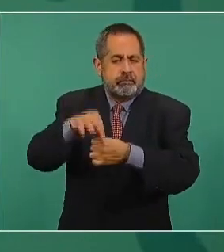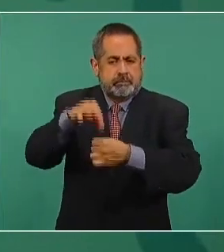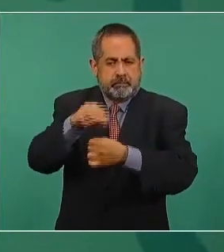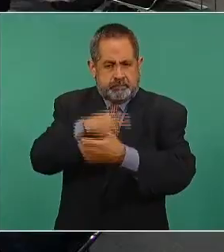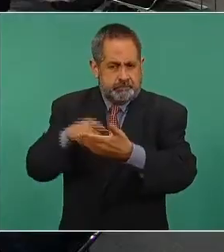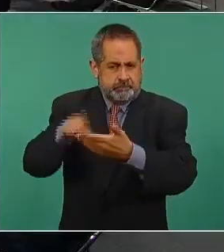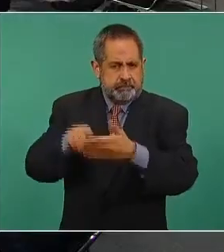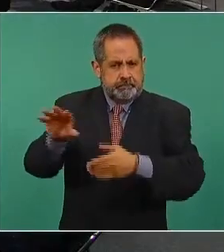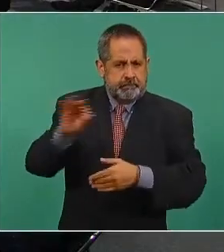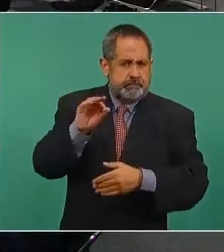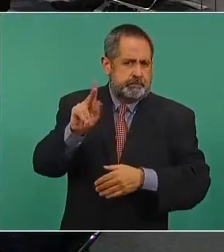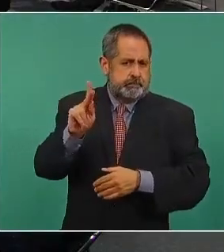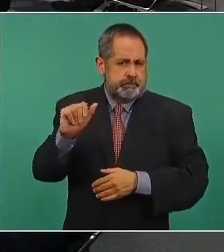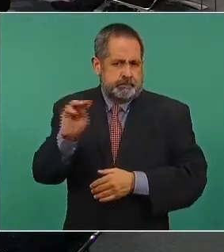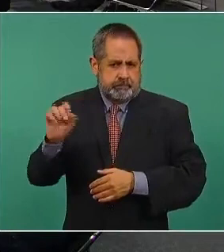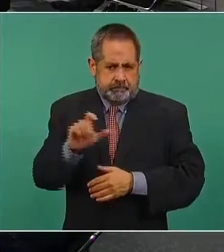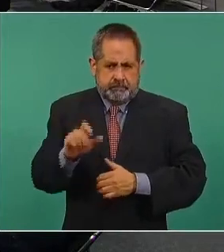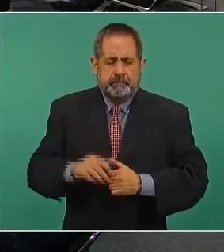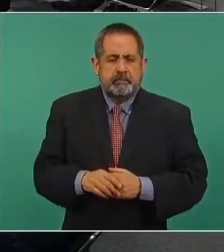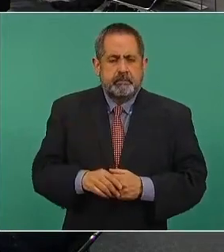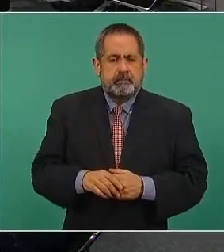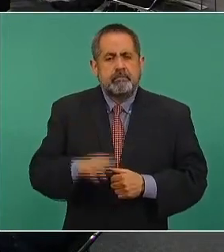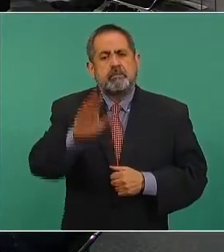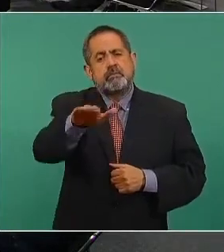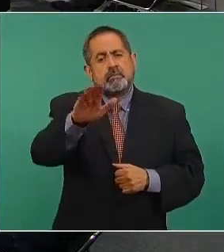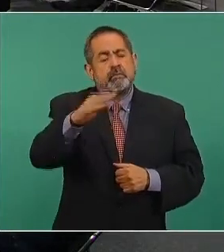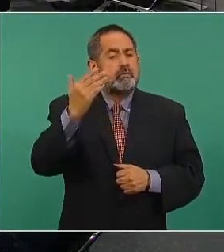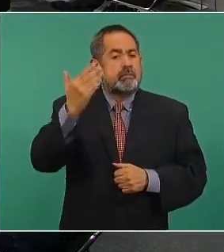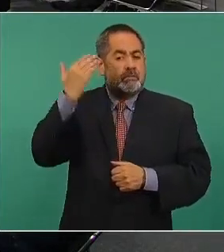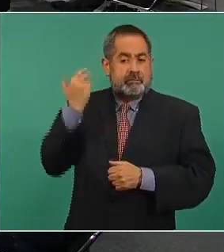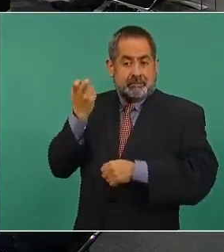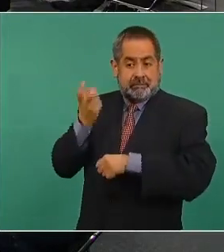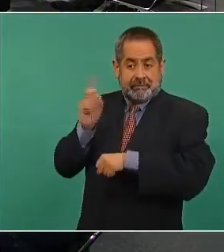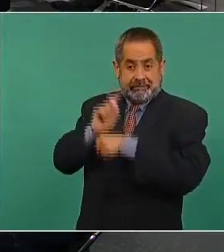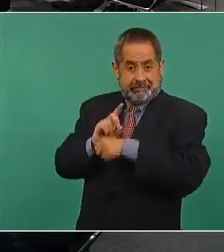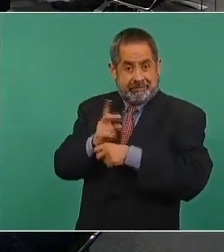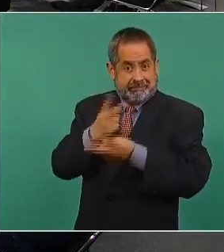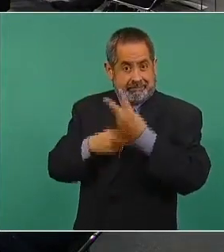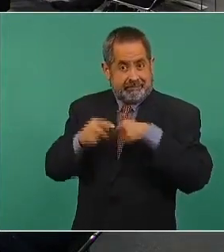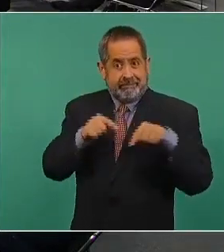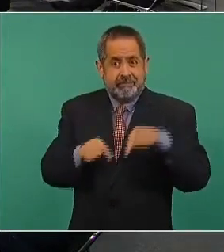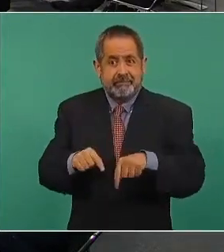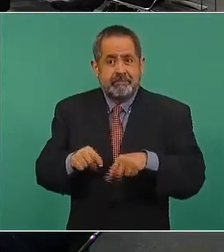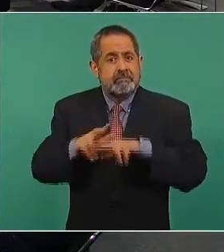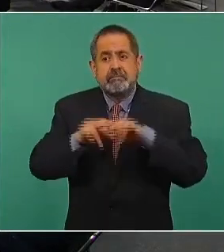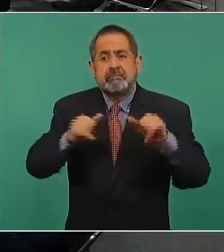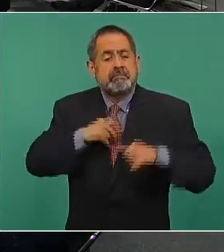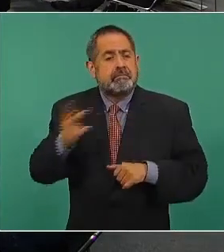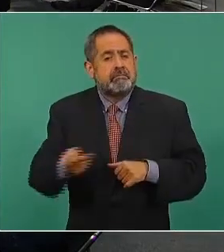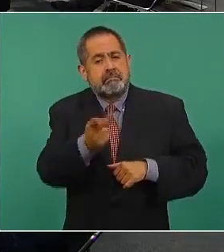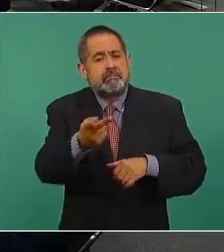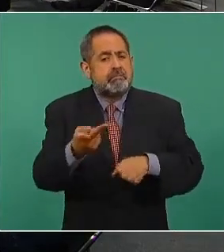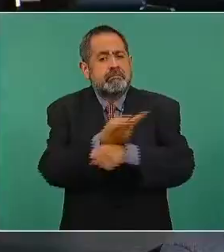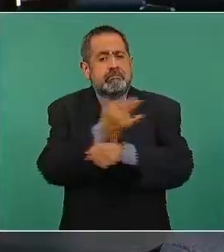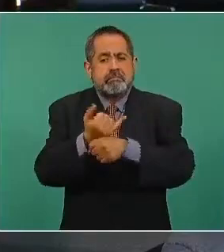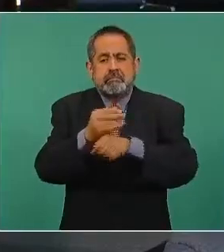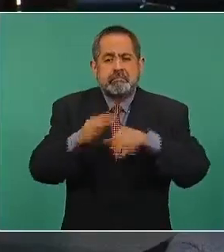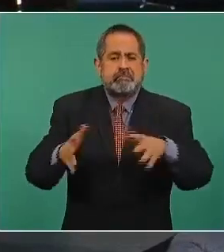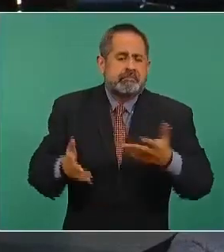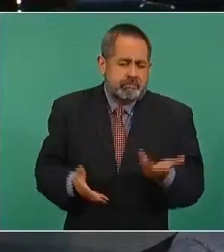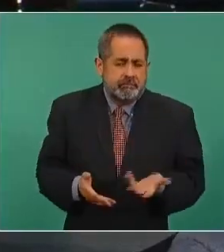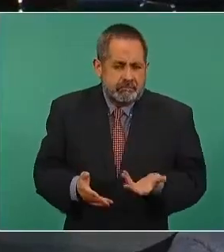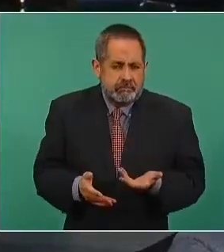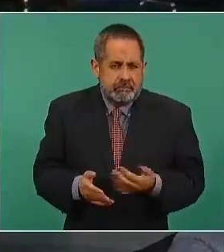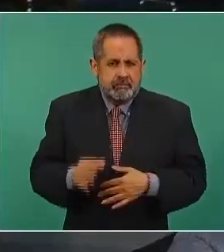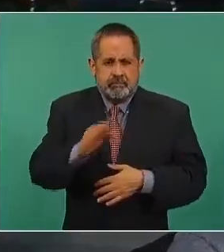permite, presidente, pues ese día que vino, pues nadie le cuestionó acerca de darle seguimiento al informe que dio. Entonces,